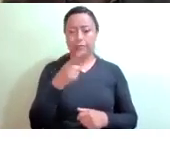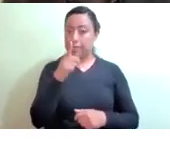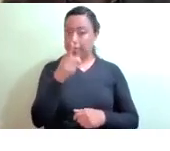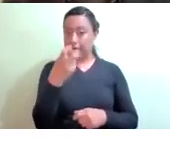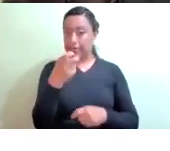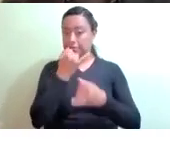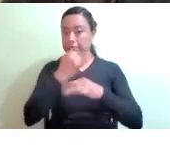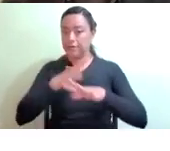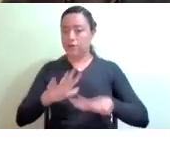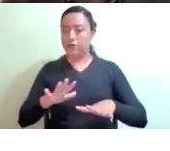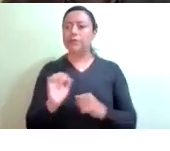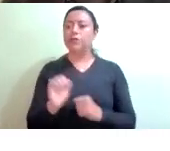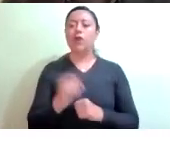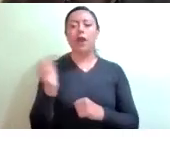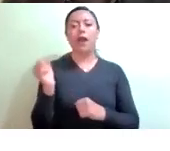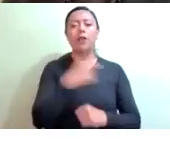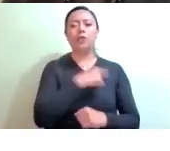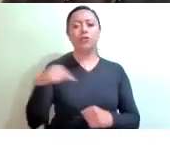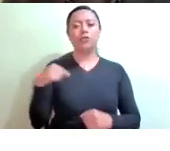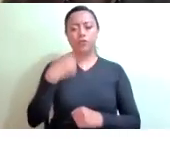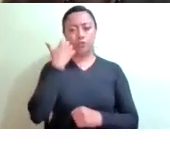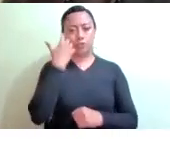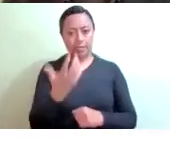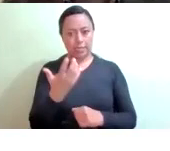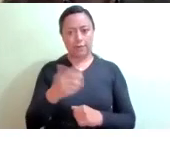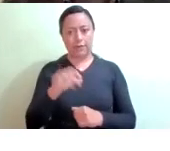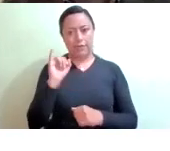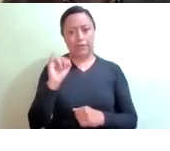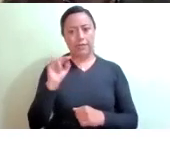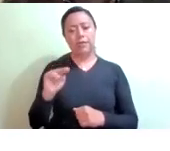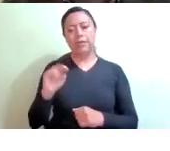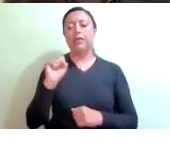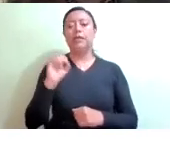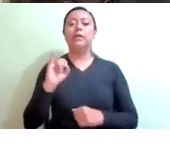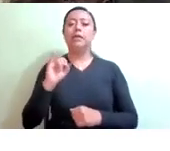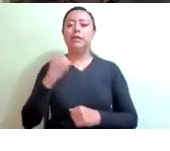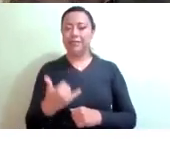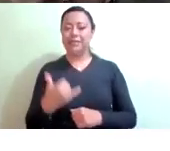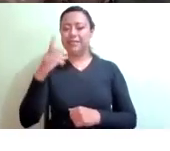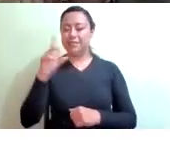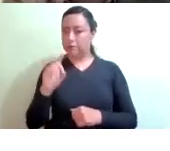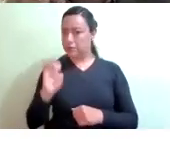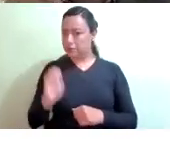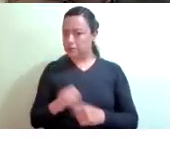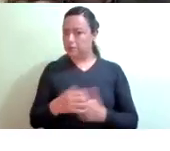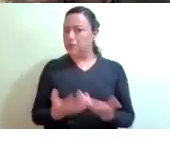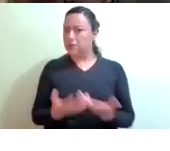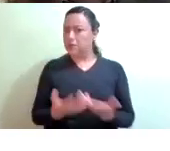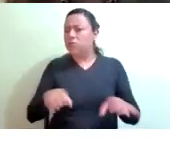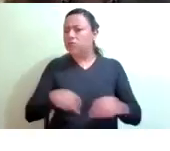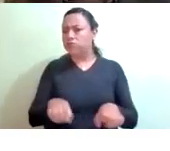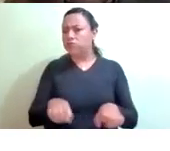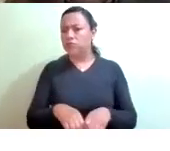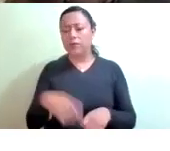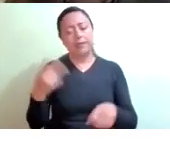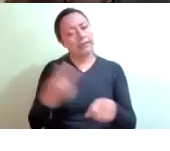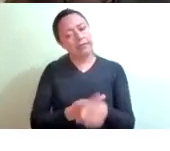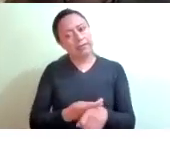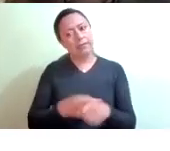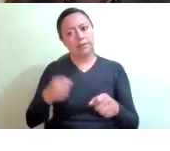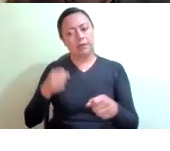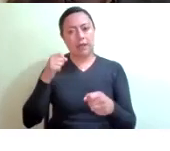que quisimos nosotros saber en INCIDE es, bueno, ¿y qué tanto influye, por ejemplo, que no se pueda lograr sentencias